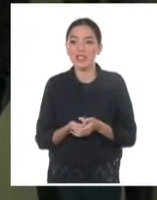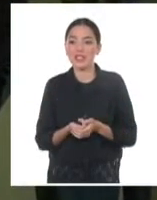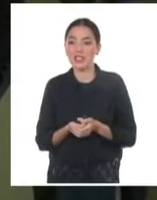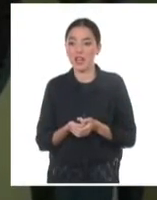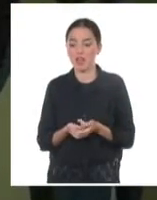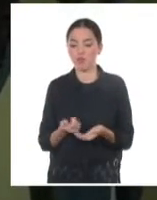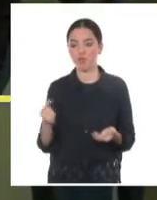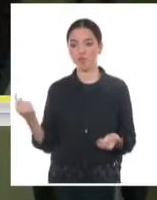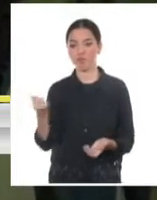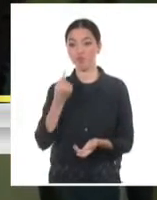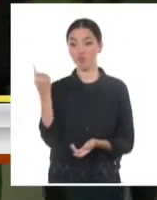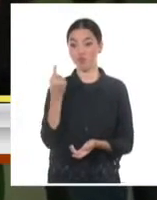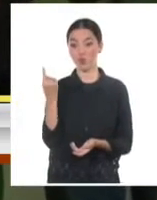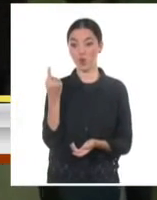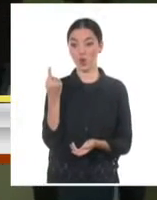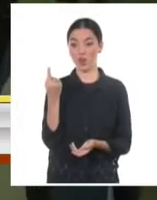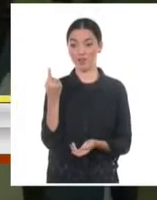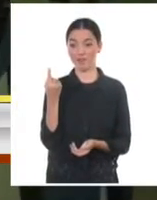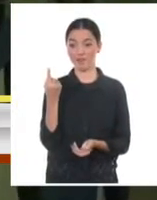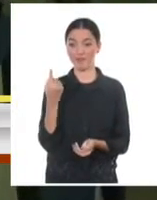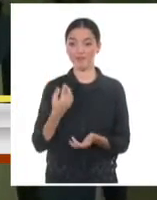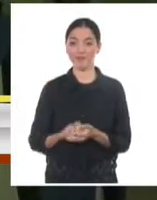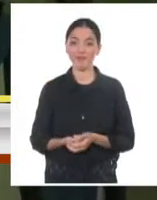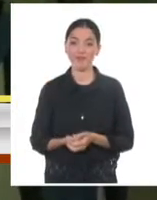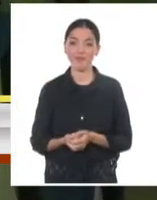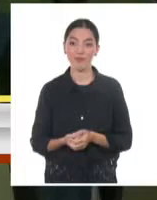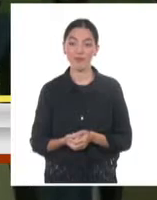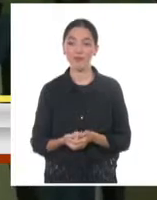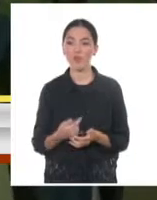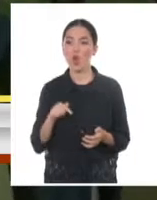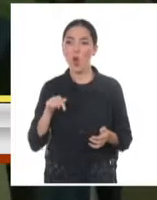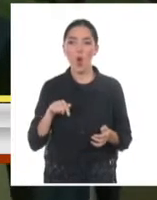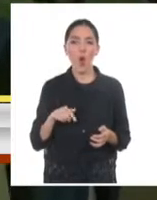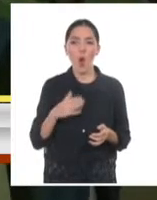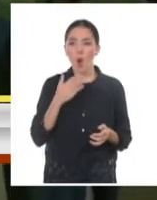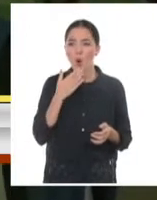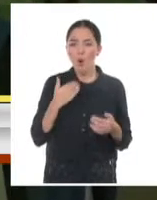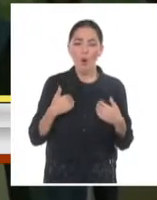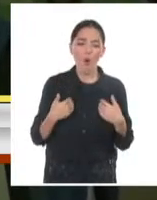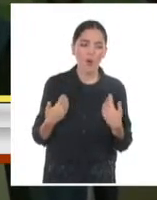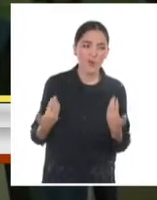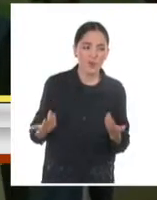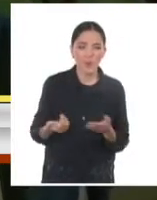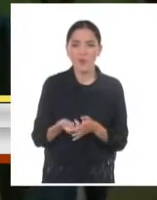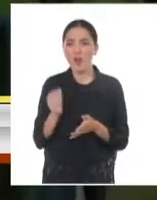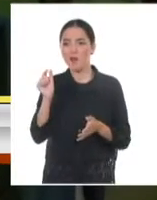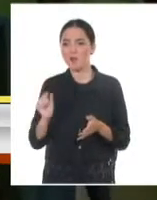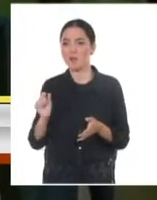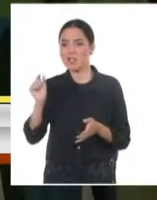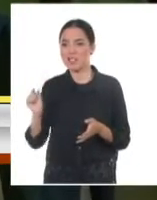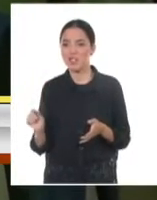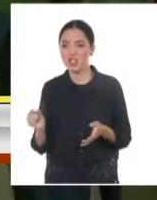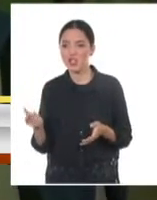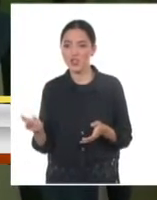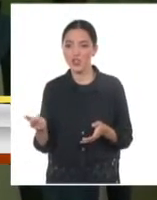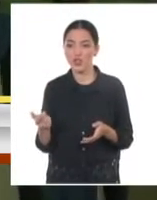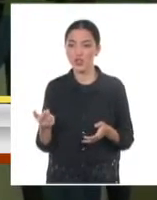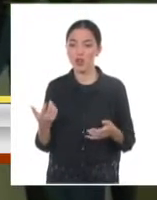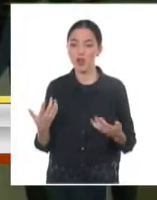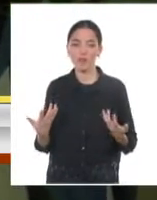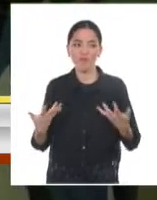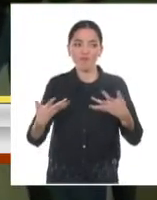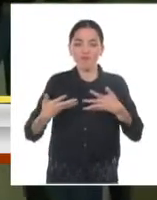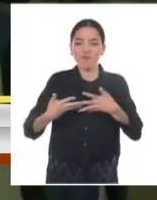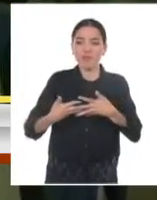¿no? Cómo nos encontramos nosotros bien con nosotros mismos, que ella lo dice siempre, sola no, conmigo